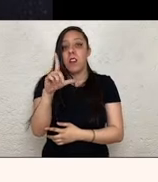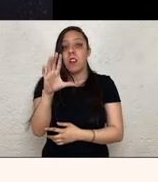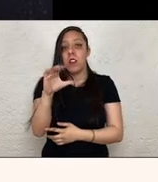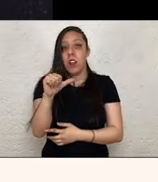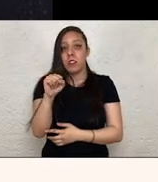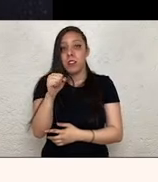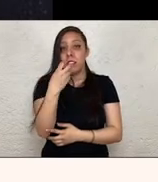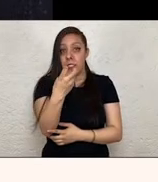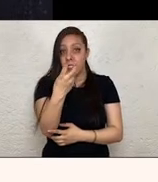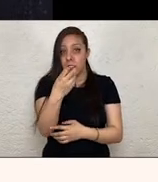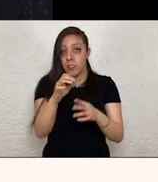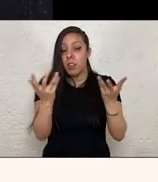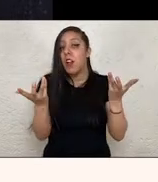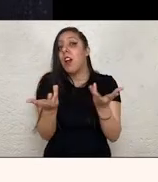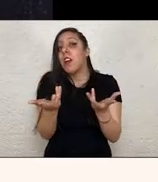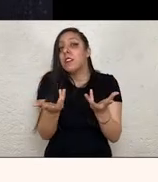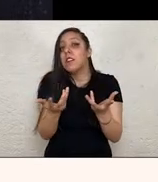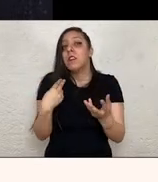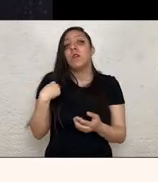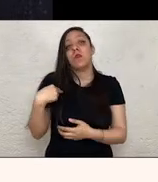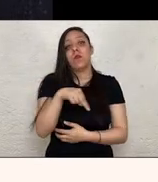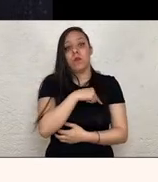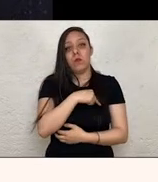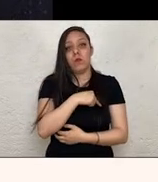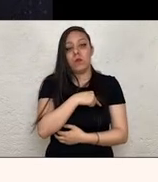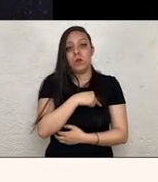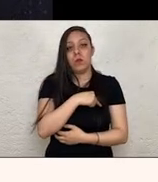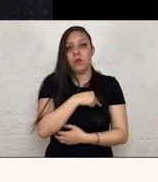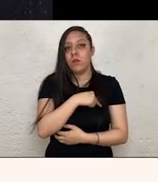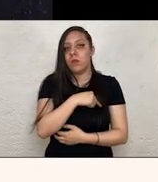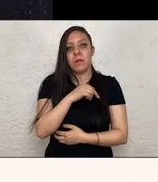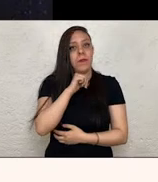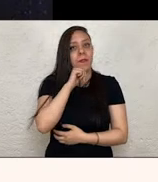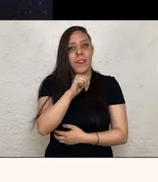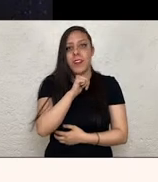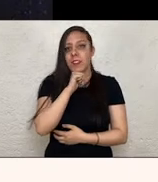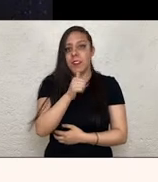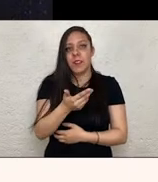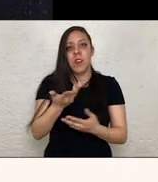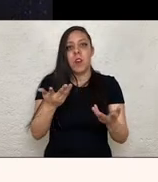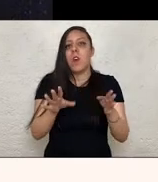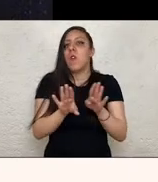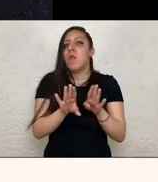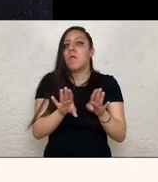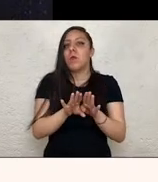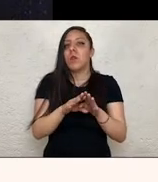Tlaxcala, pero tenemos menos simpatía, menos misericordia, menos merced,